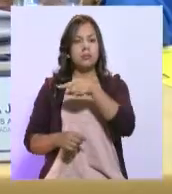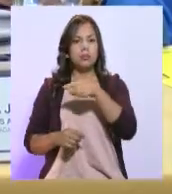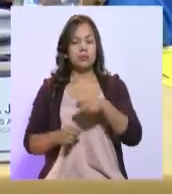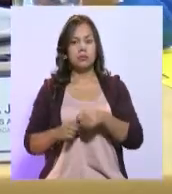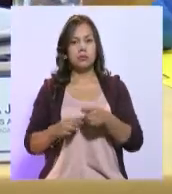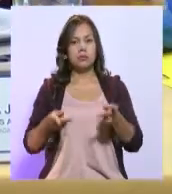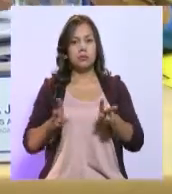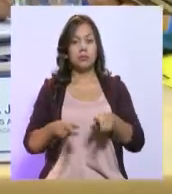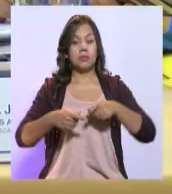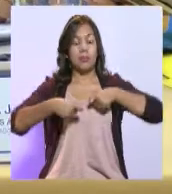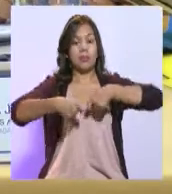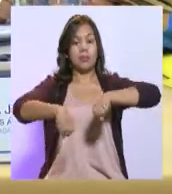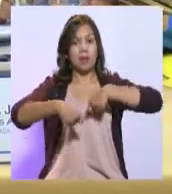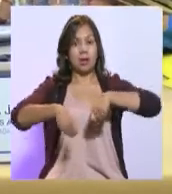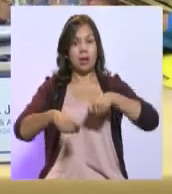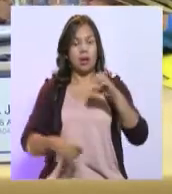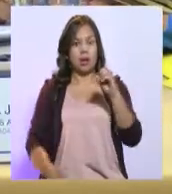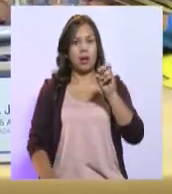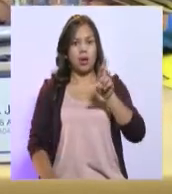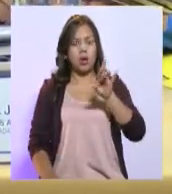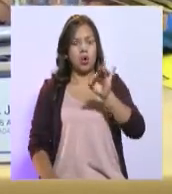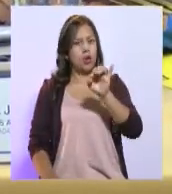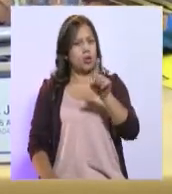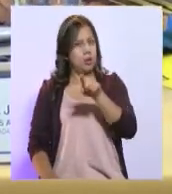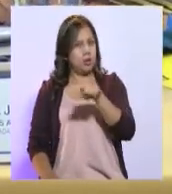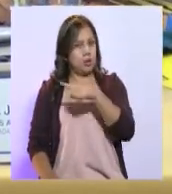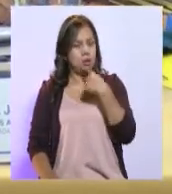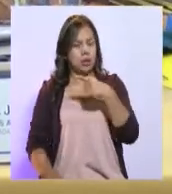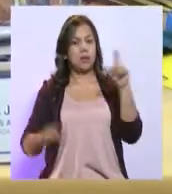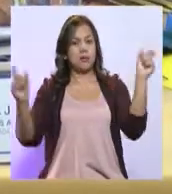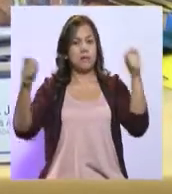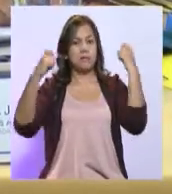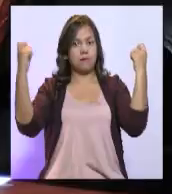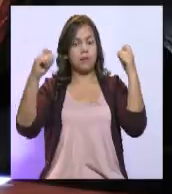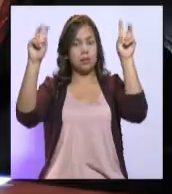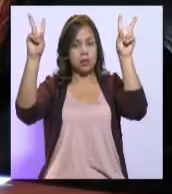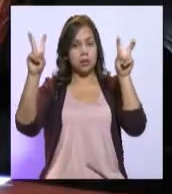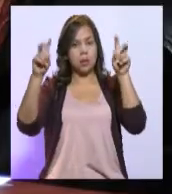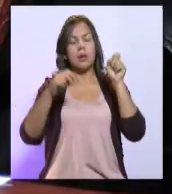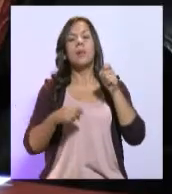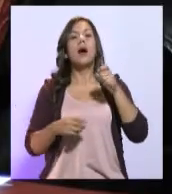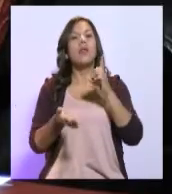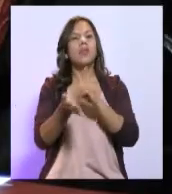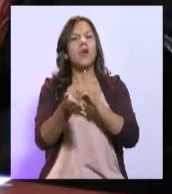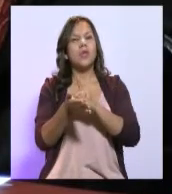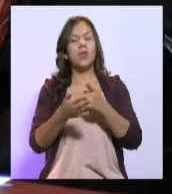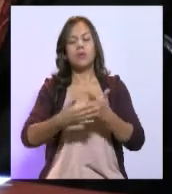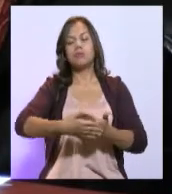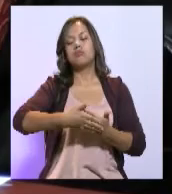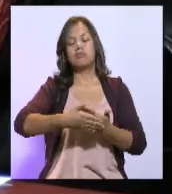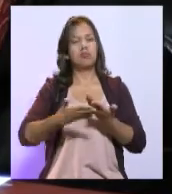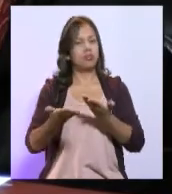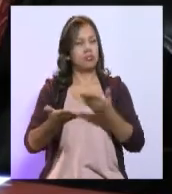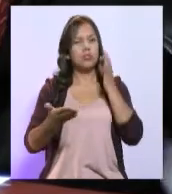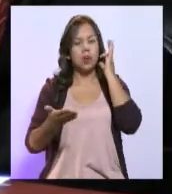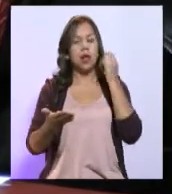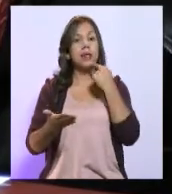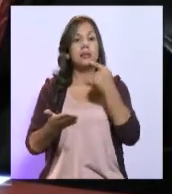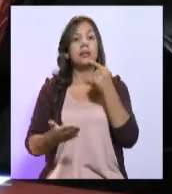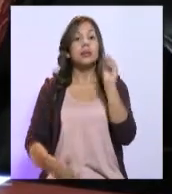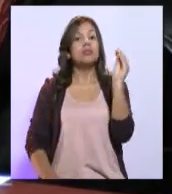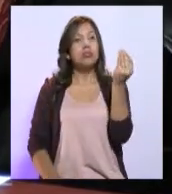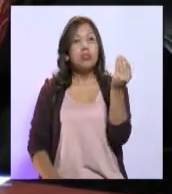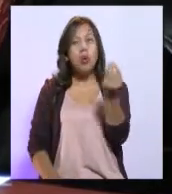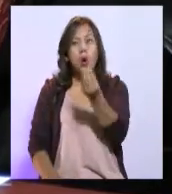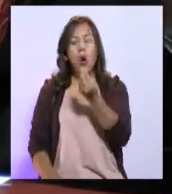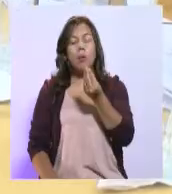En este taller, Tatiana Ortiz, coordinadora de la Federación de Sociedades de Ginecología y Obstetricia, expuso los casos alarmantes de adolescentes que